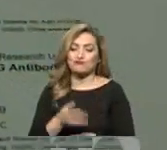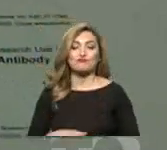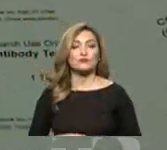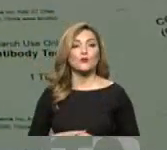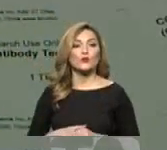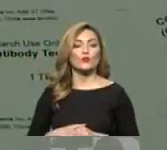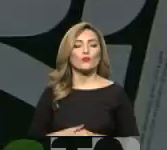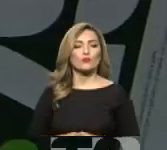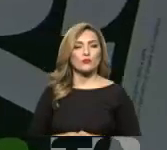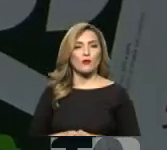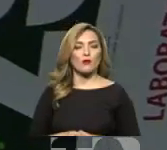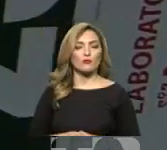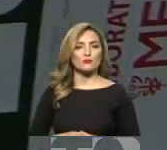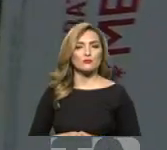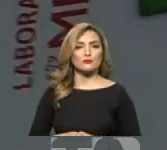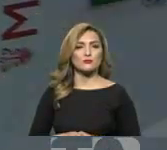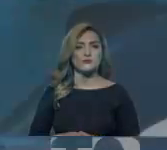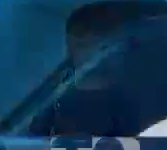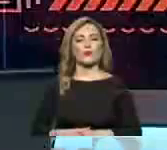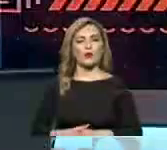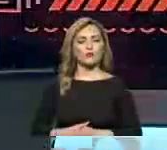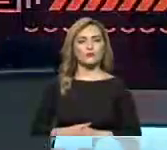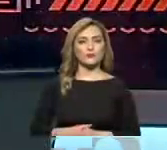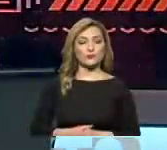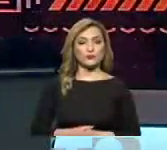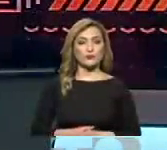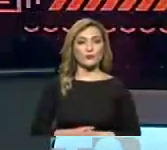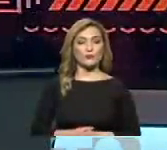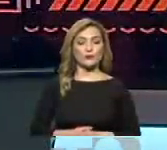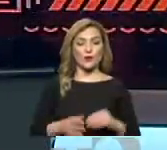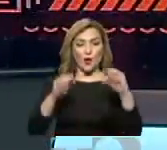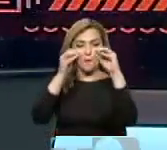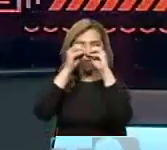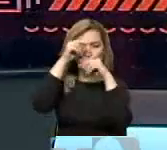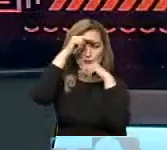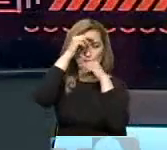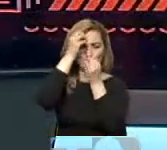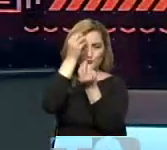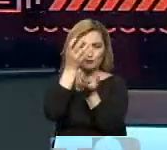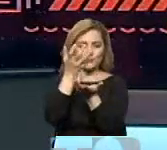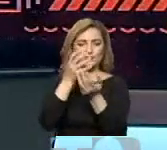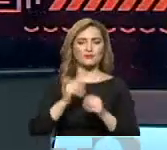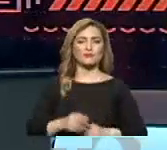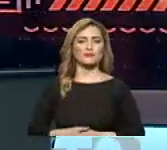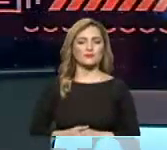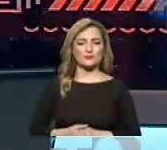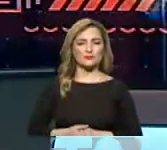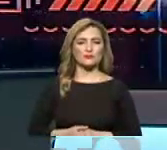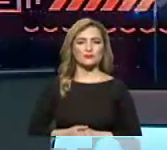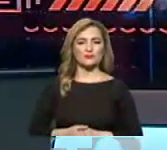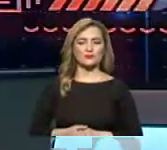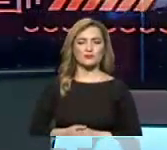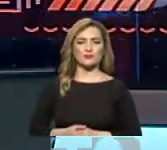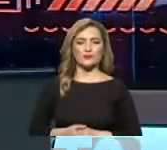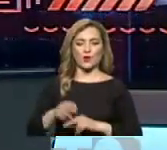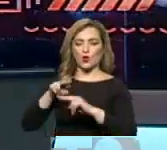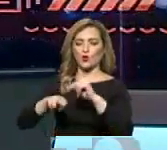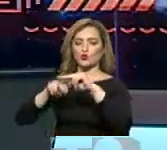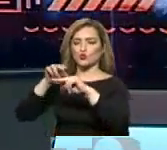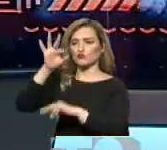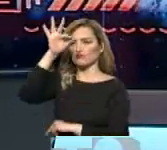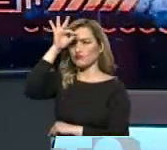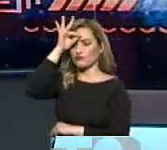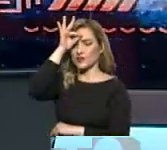Quito, Carla Cerón, 24 horas. Más noticias, amigos. La construcción de un hospital móvil para Pedernales,